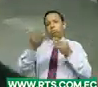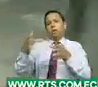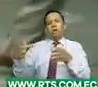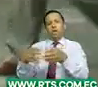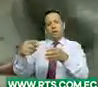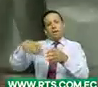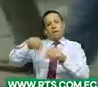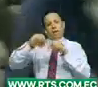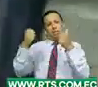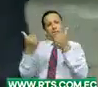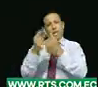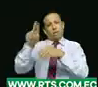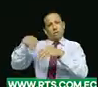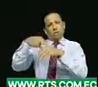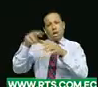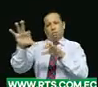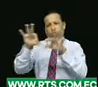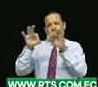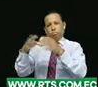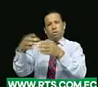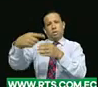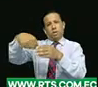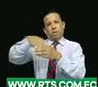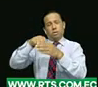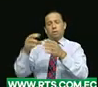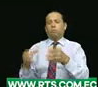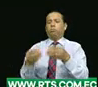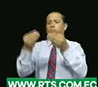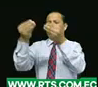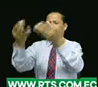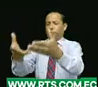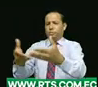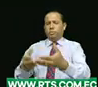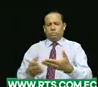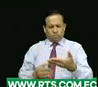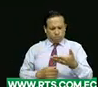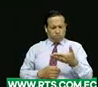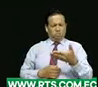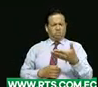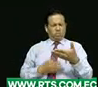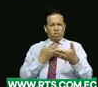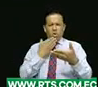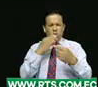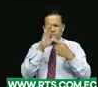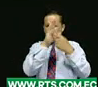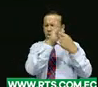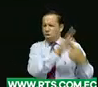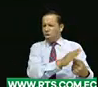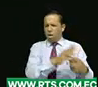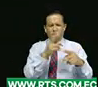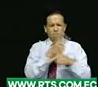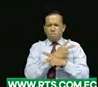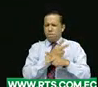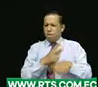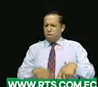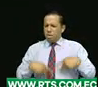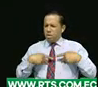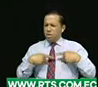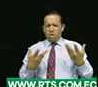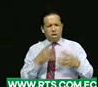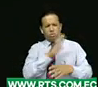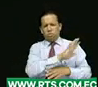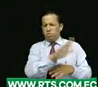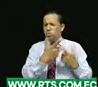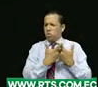Humanos de la Asamblea Nacional. Atentados contra la vida, vulneraciones al derecho a la integridad personal, física y a la libertad de